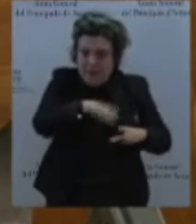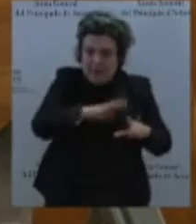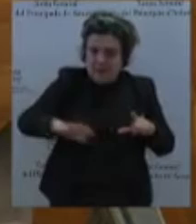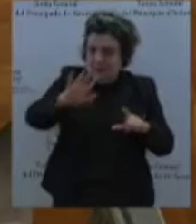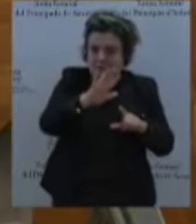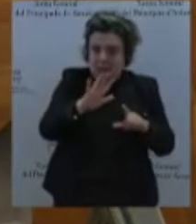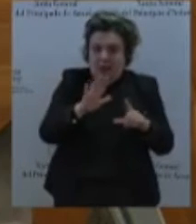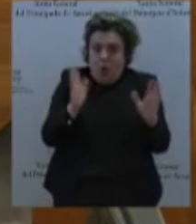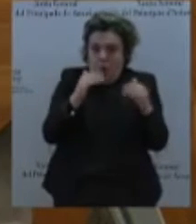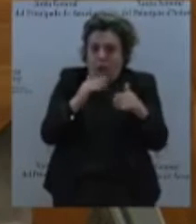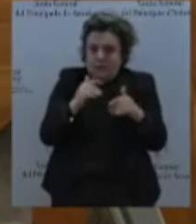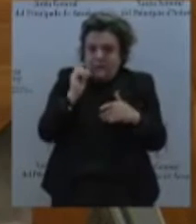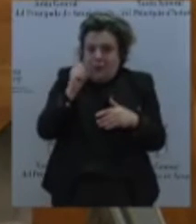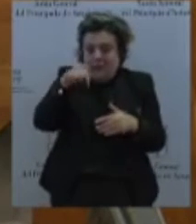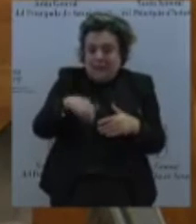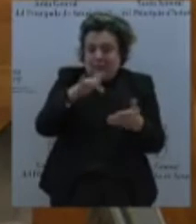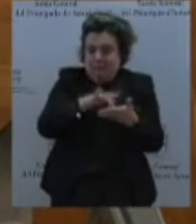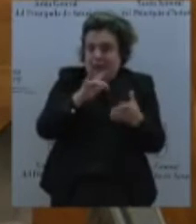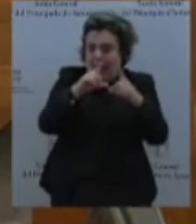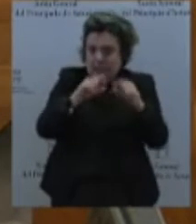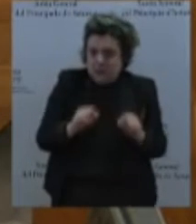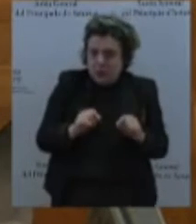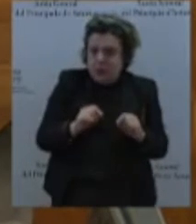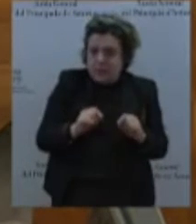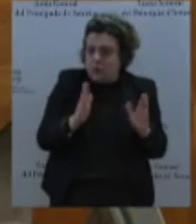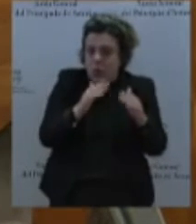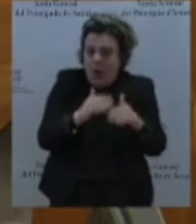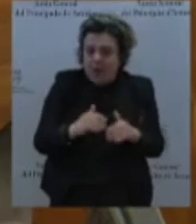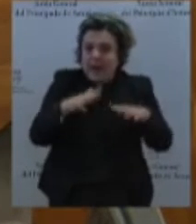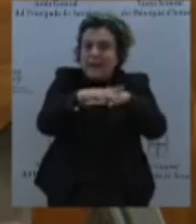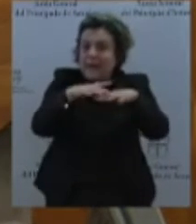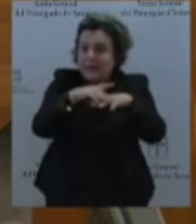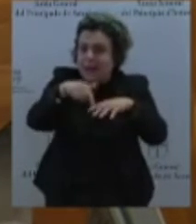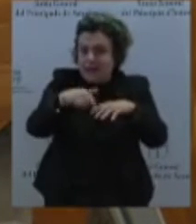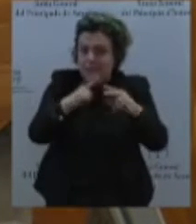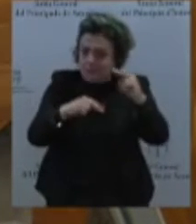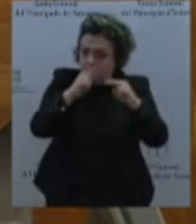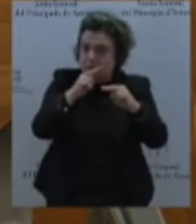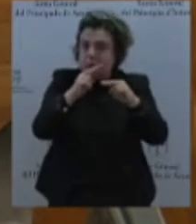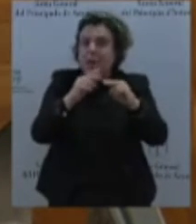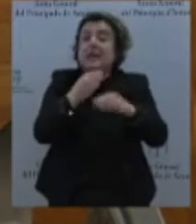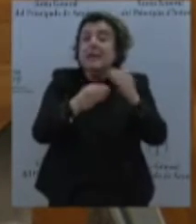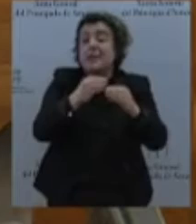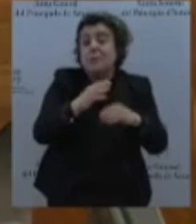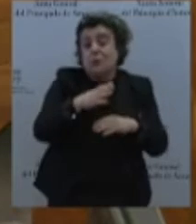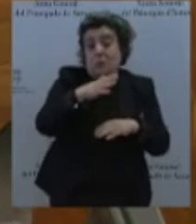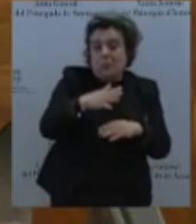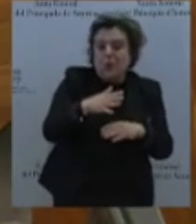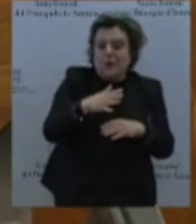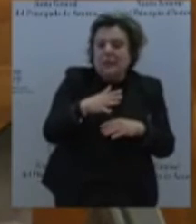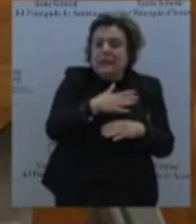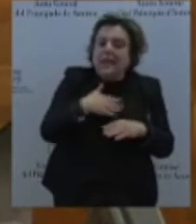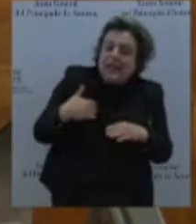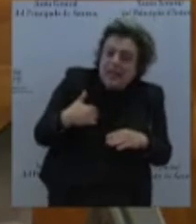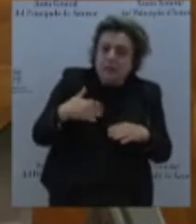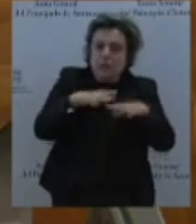No existe así. No existe la red que nosotros hemos construido. Y lo hicimos precisamente por acercar esa red hospitalaria, esos hospitales